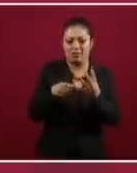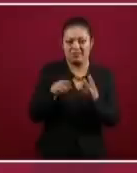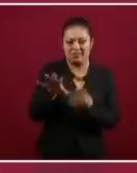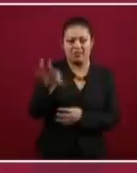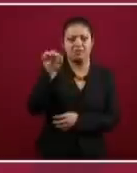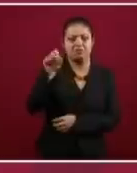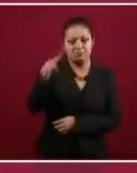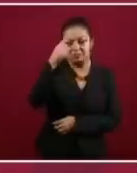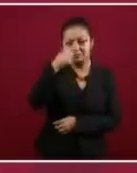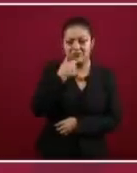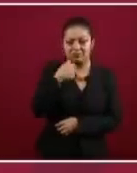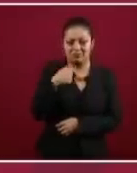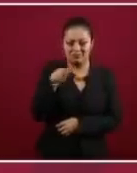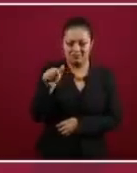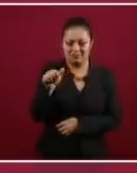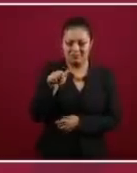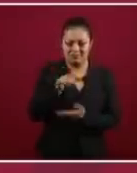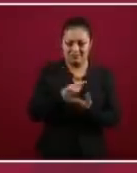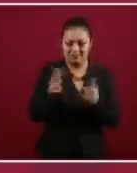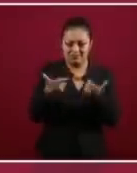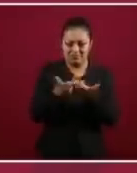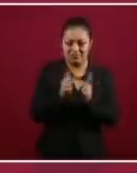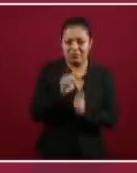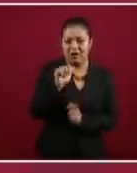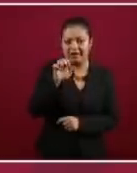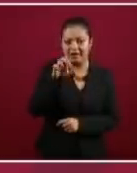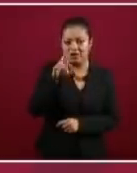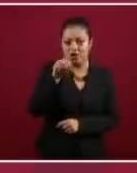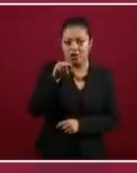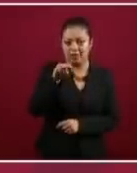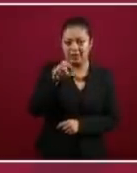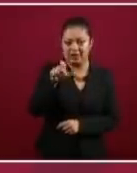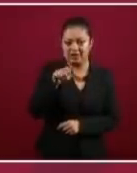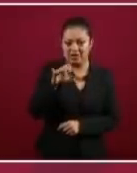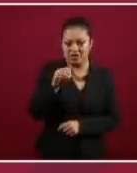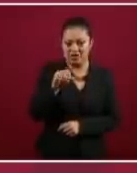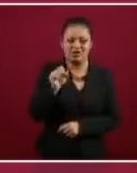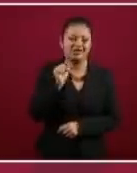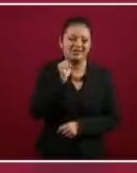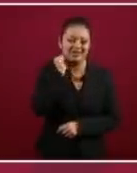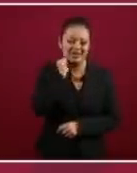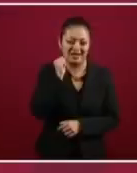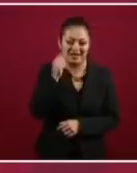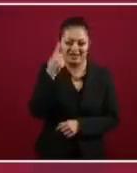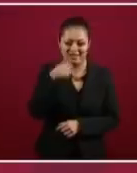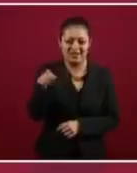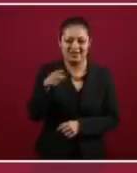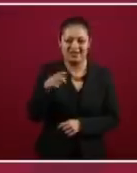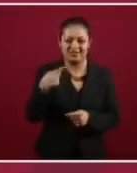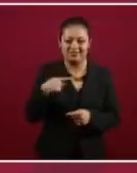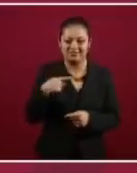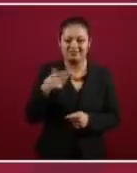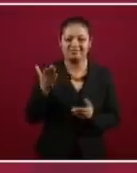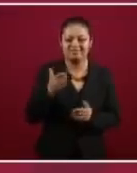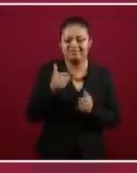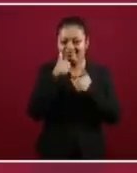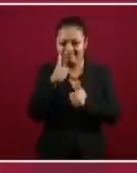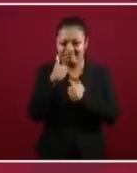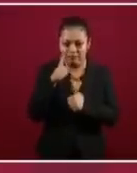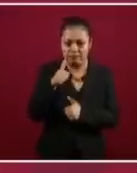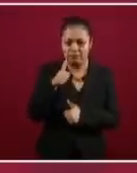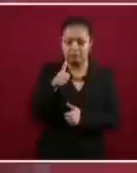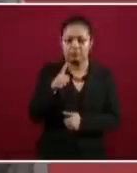Aeroméxico del Sindicato de Sobrecargos, es un proceso que